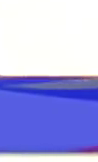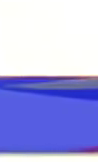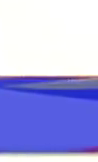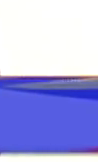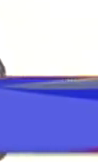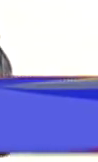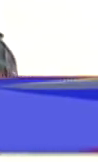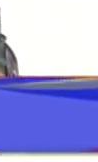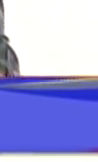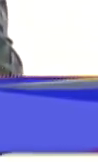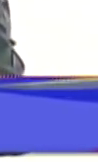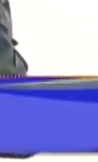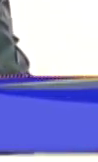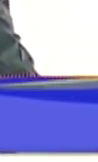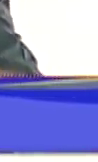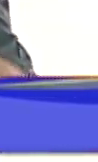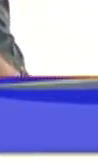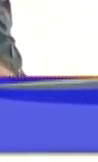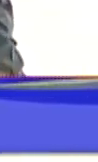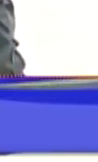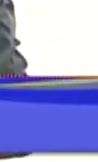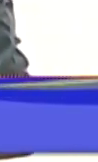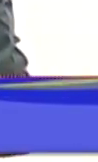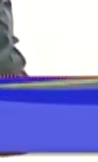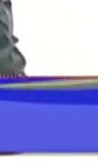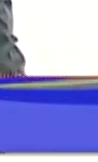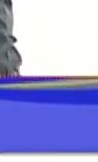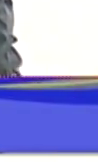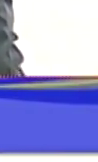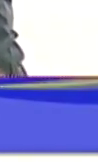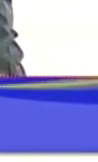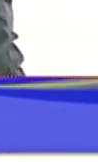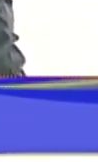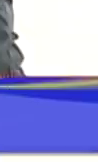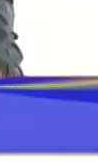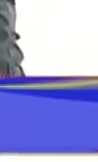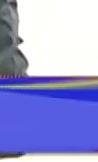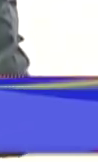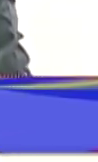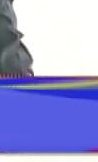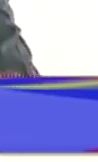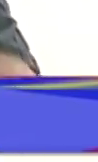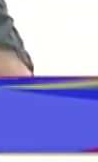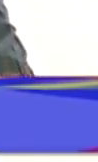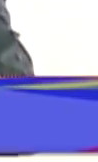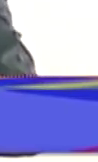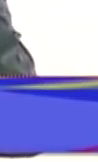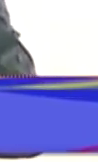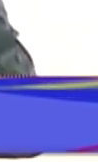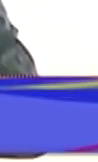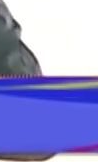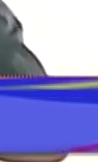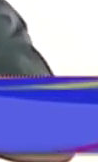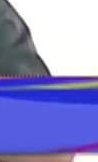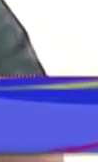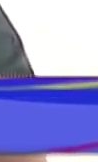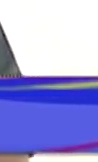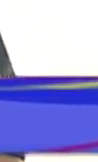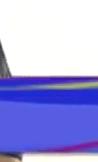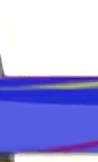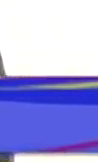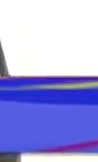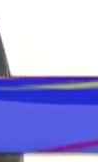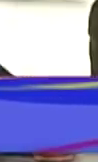está contemplado la reparación, el acondicionamiento de 60 casas de pescadores. 60. ¿Cuántas casas tienen